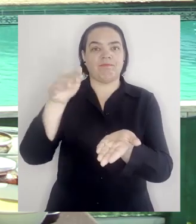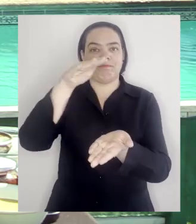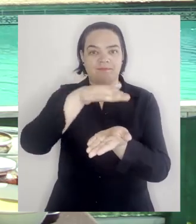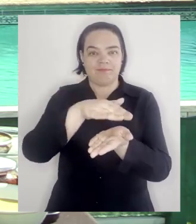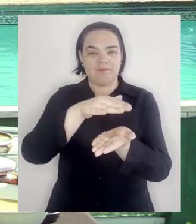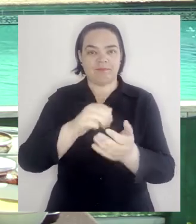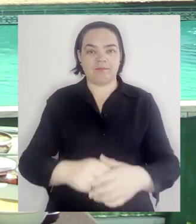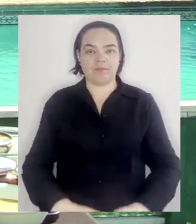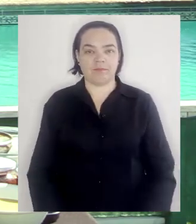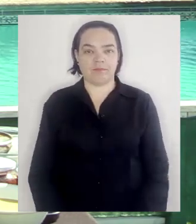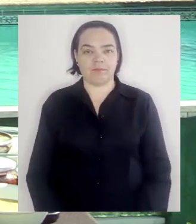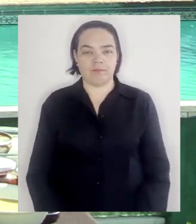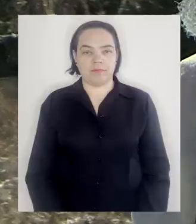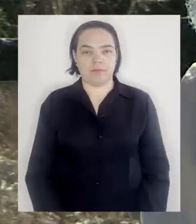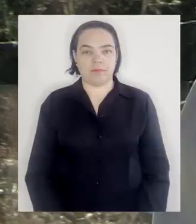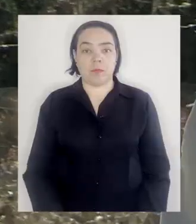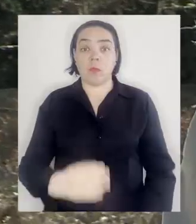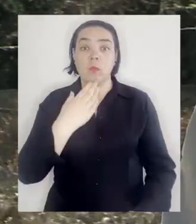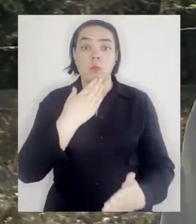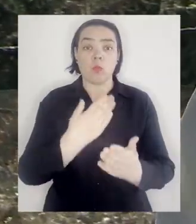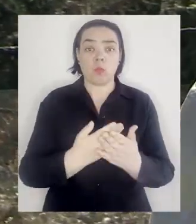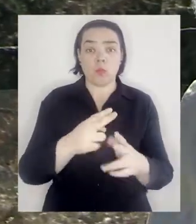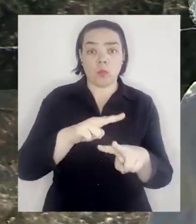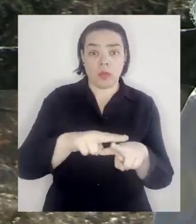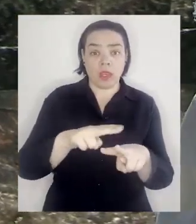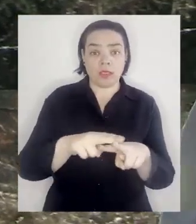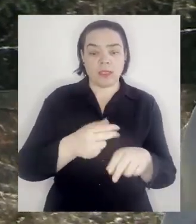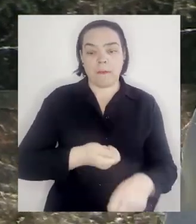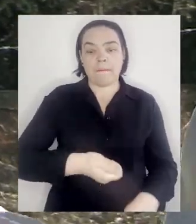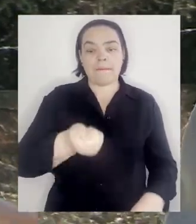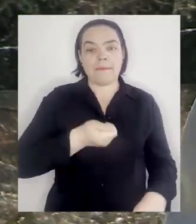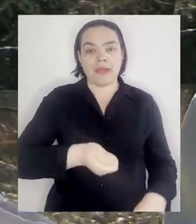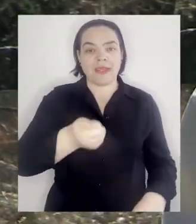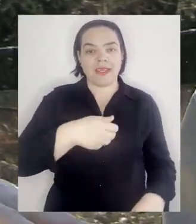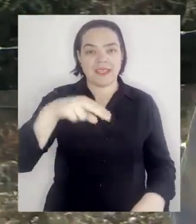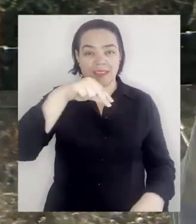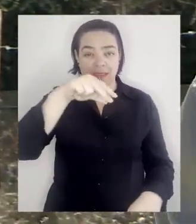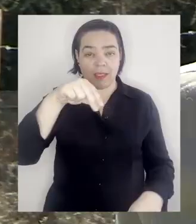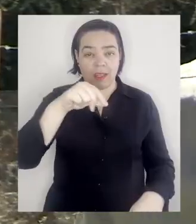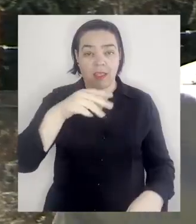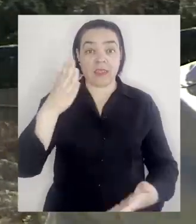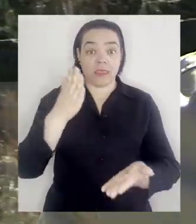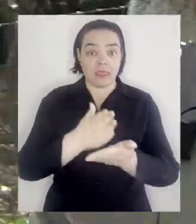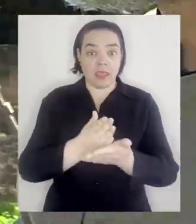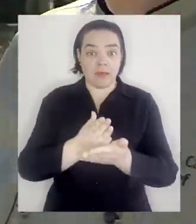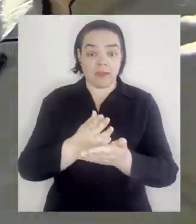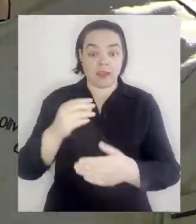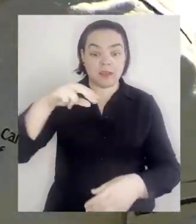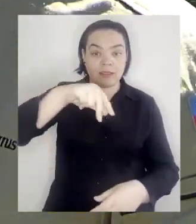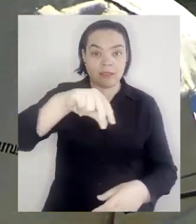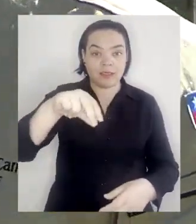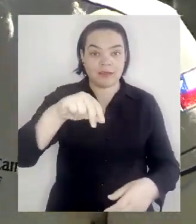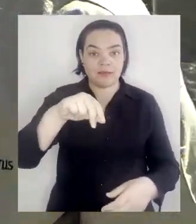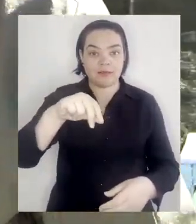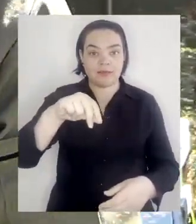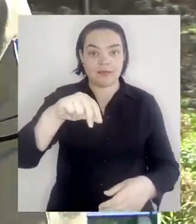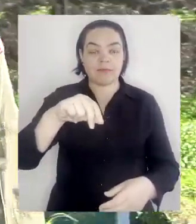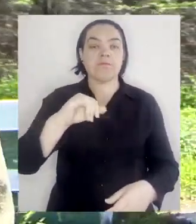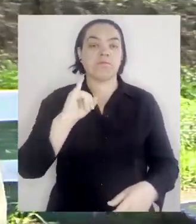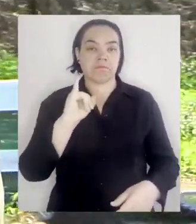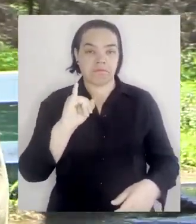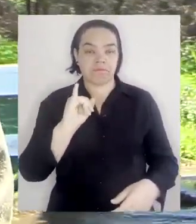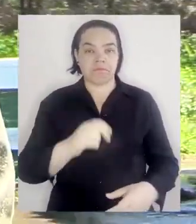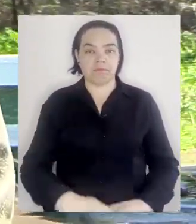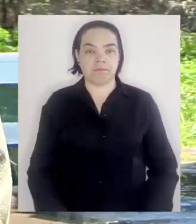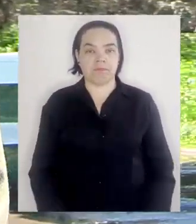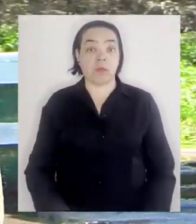sal. En este caso, tú pones un poquito de sal y para la masa. Para esto no. No, porque voy a hacer dulce. Ya, ok. Hoy